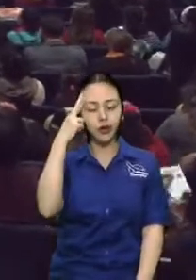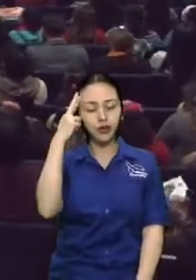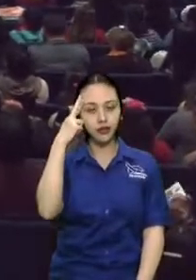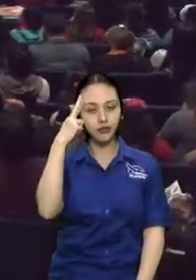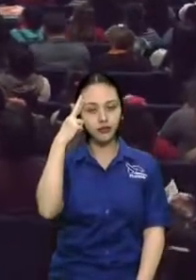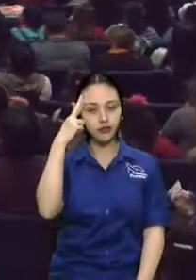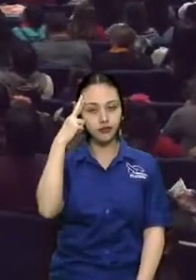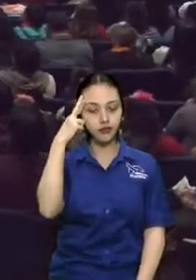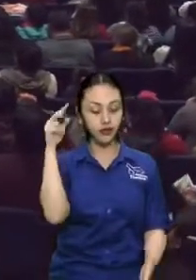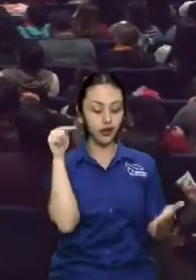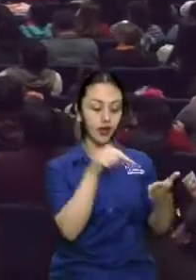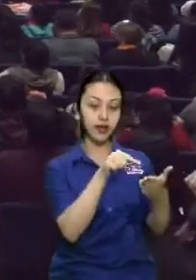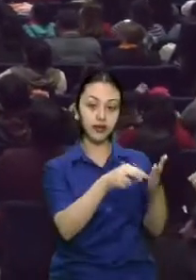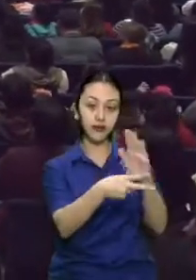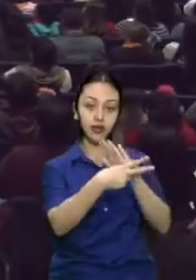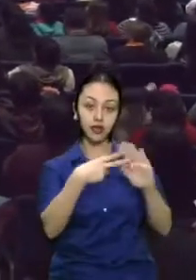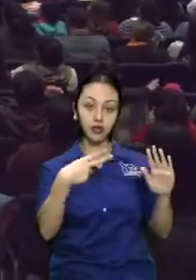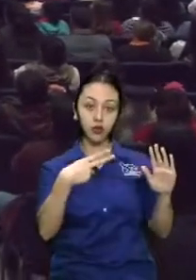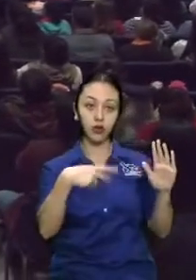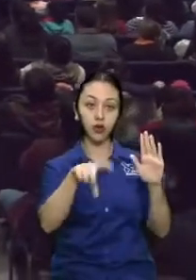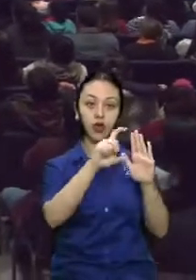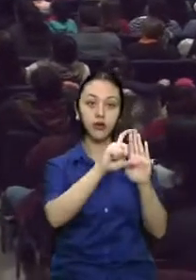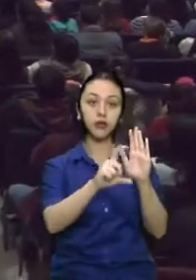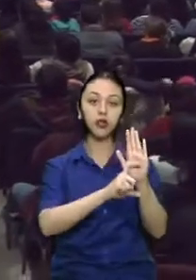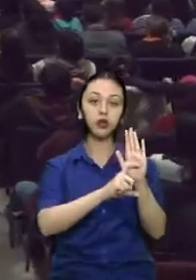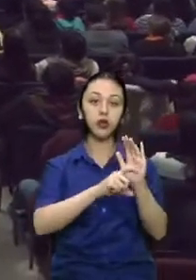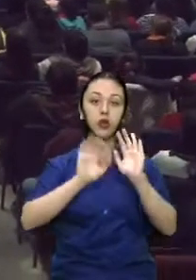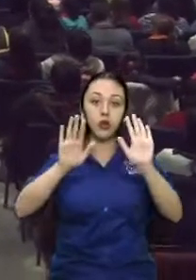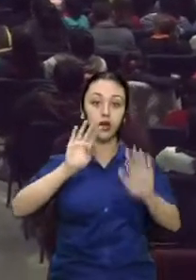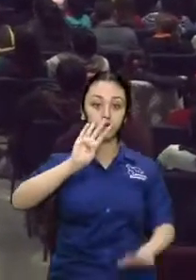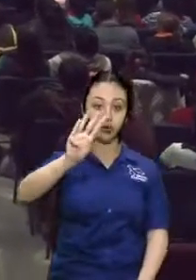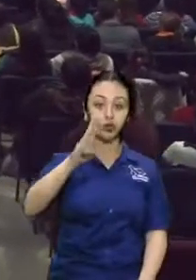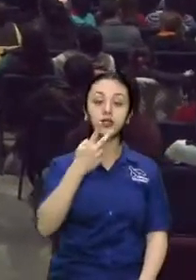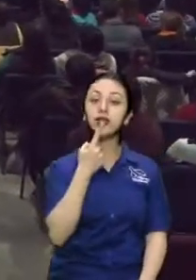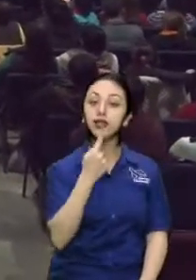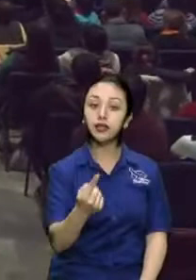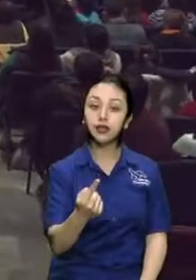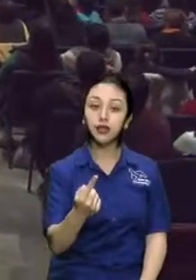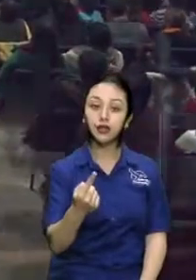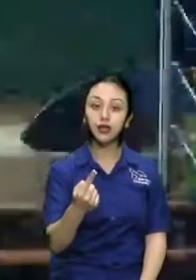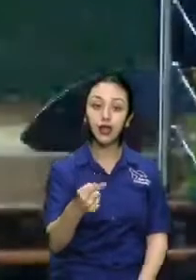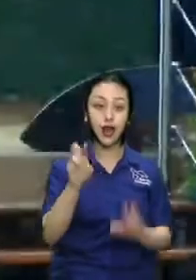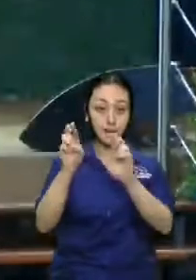recuérdate que este versículo 14:12 de San Juan dice: